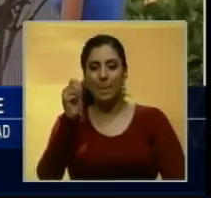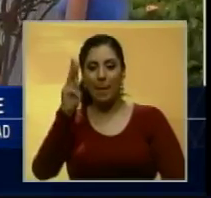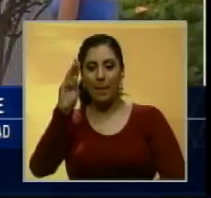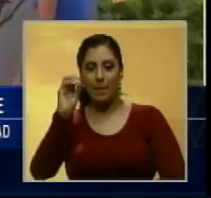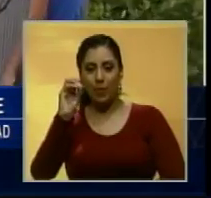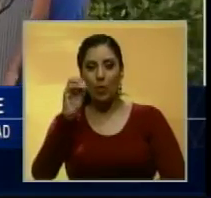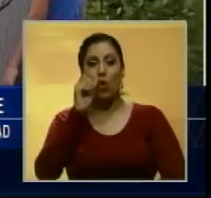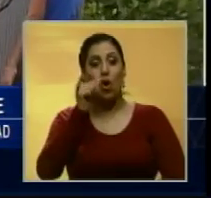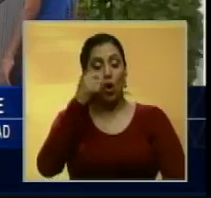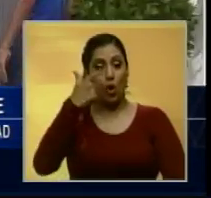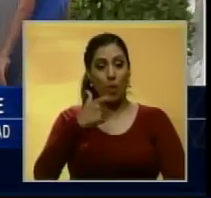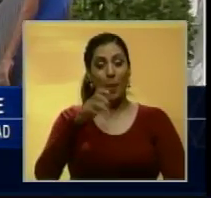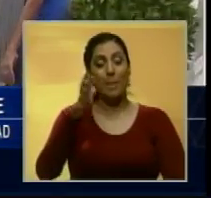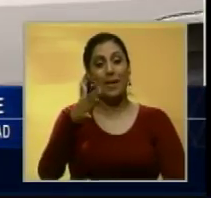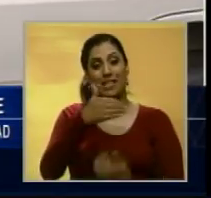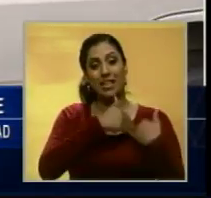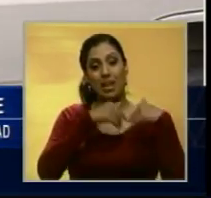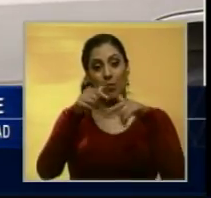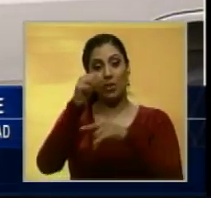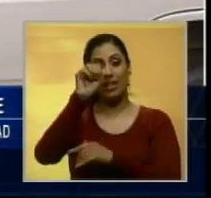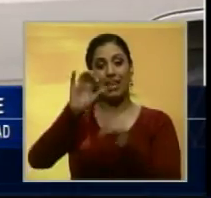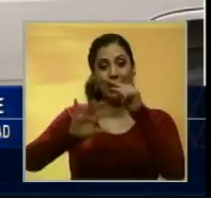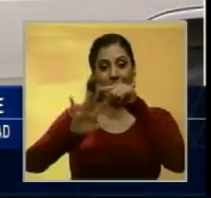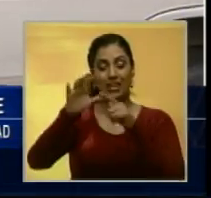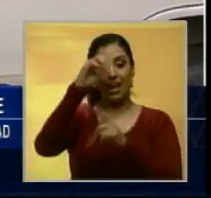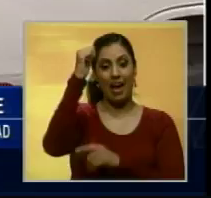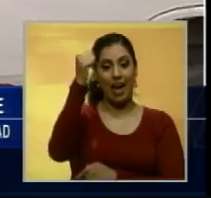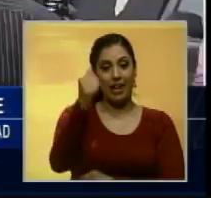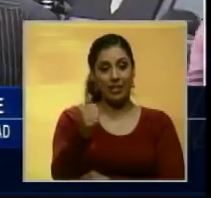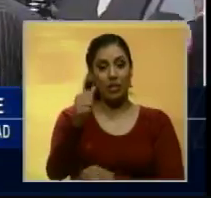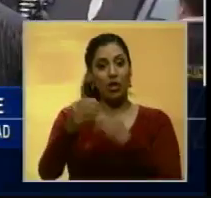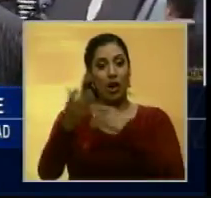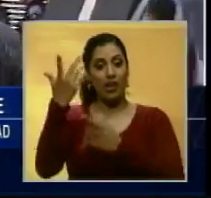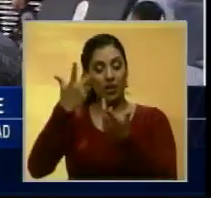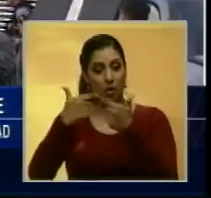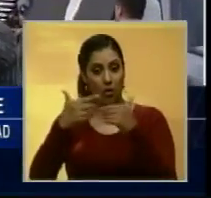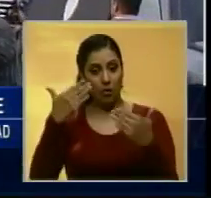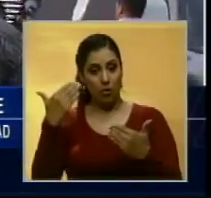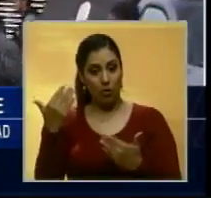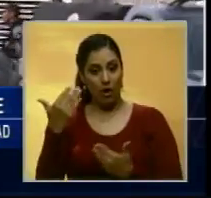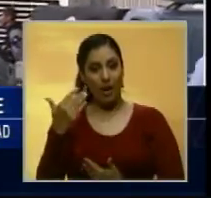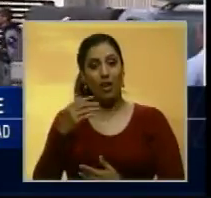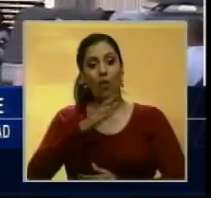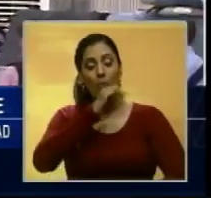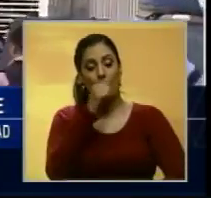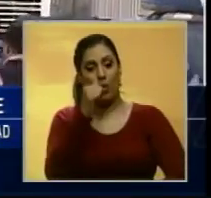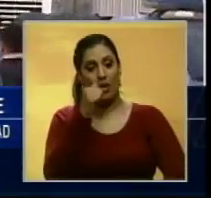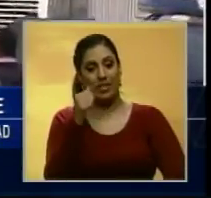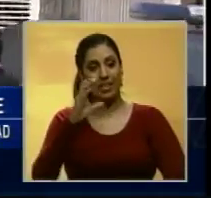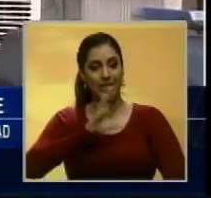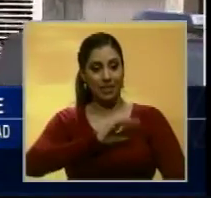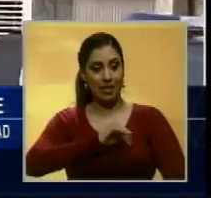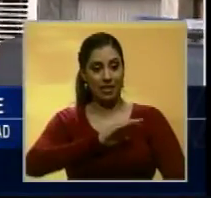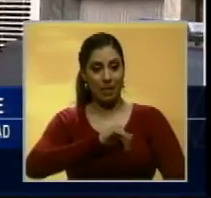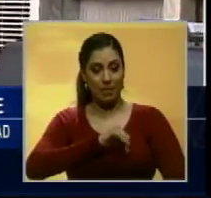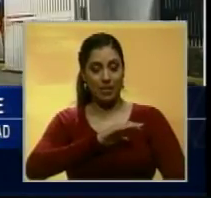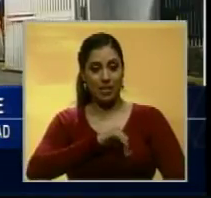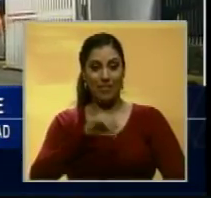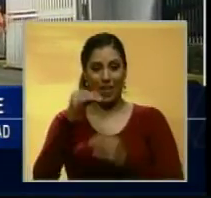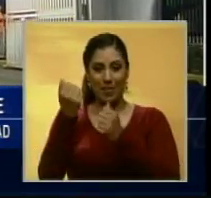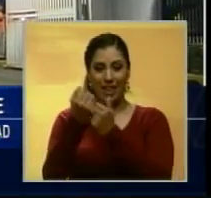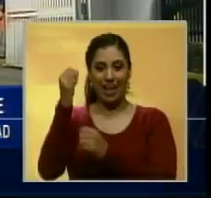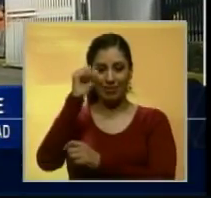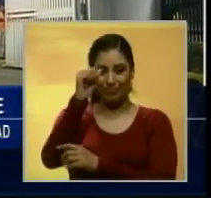de los hombres involucrados presuntamente en el quíntuple homicidio ocurrido en la residencia del comisario jubilado del 6CPC, Eberto